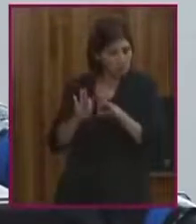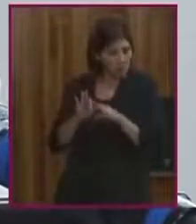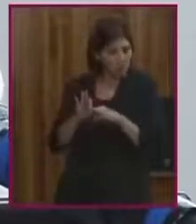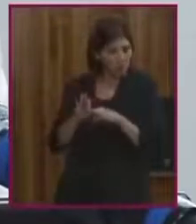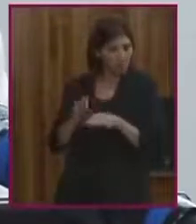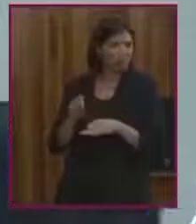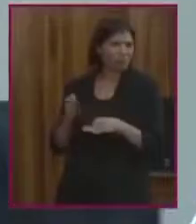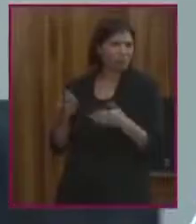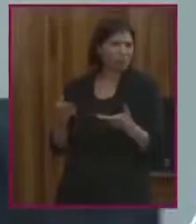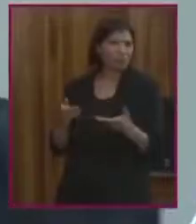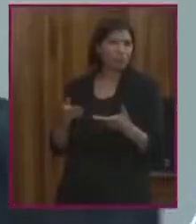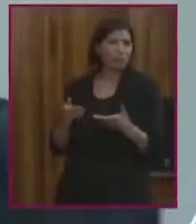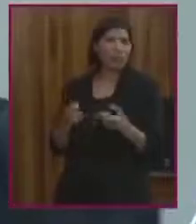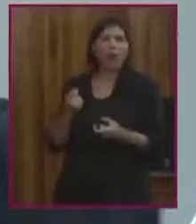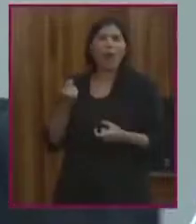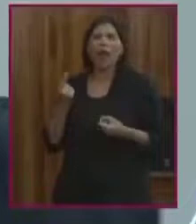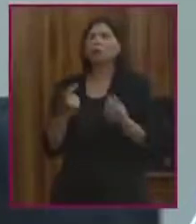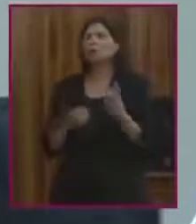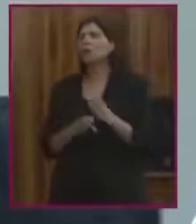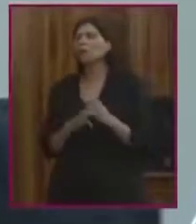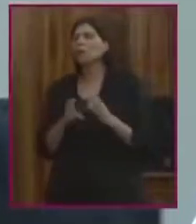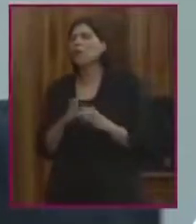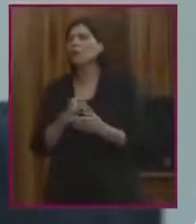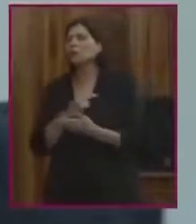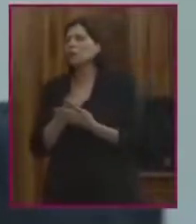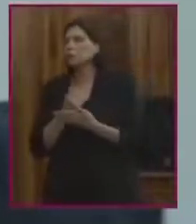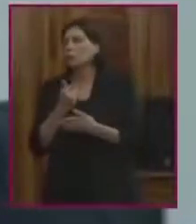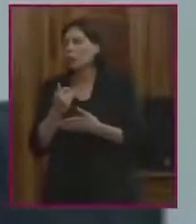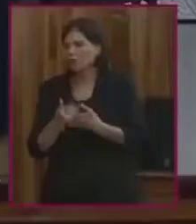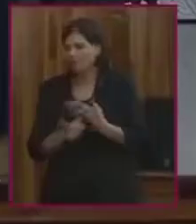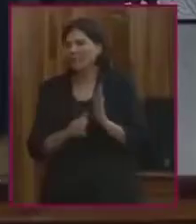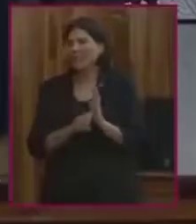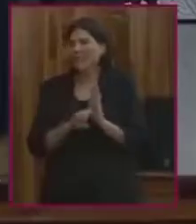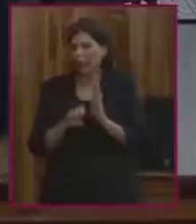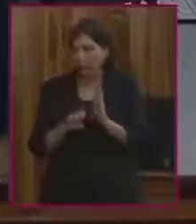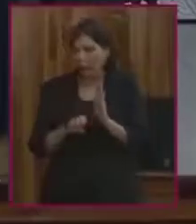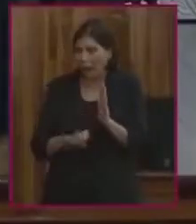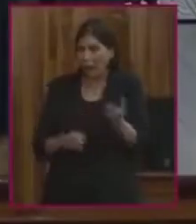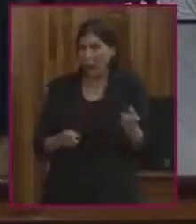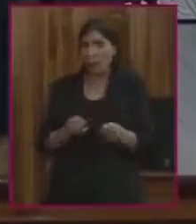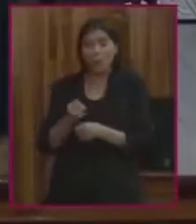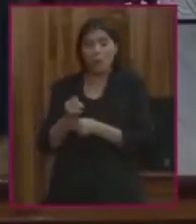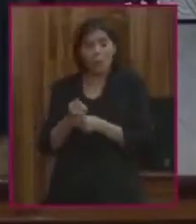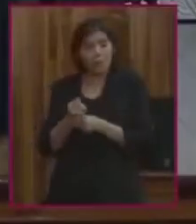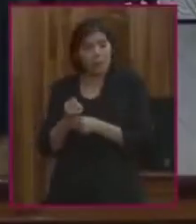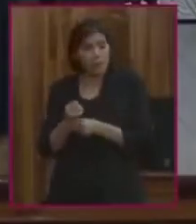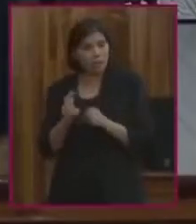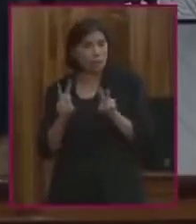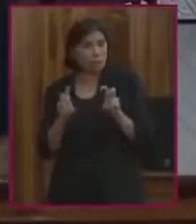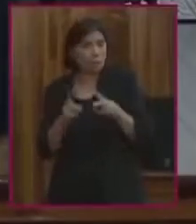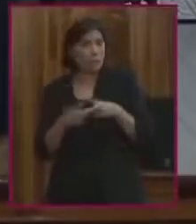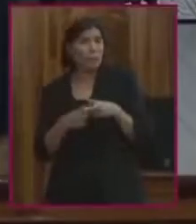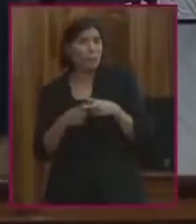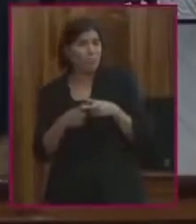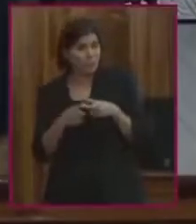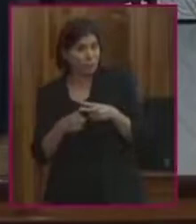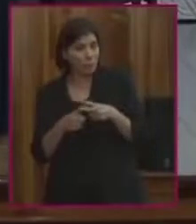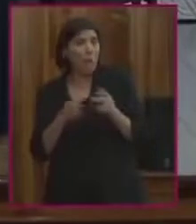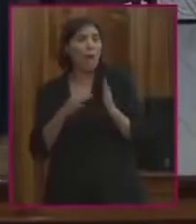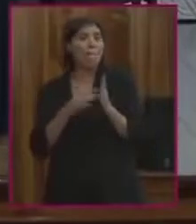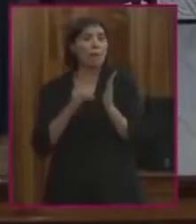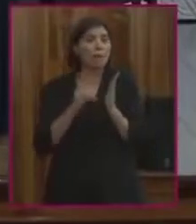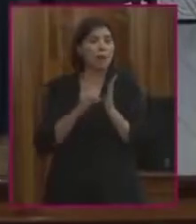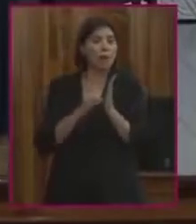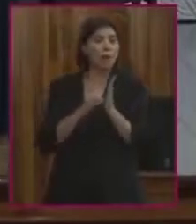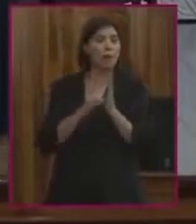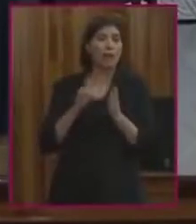hemos trabajado algunas cosas de proyectos como los recorridos de estudio y de investigación en matemáticas, las metodologías STEM, los